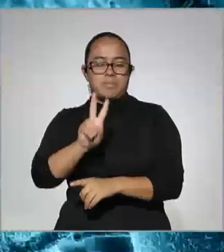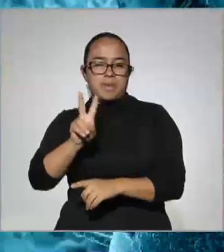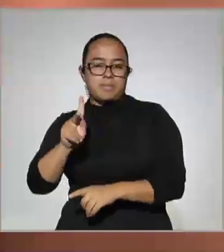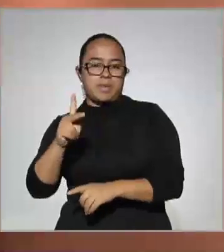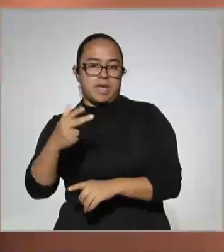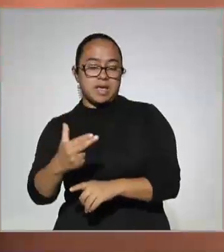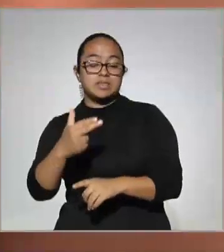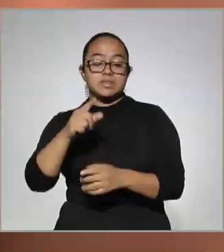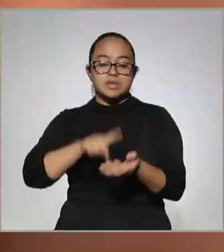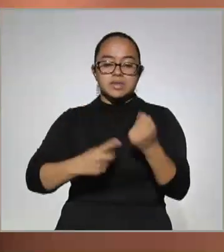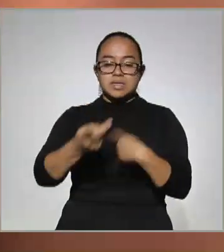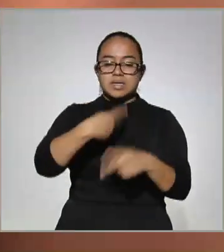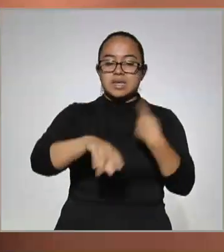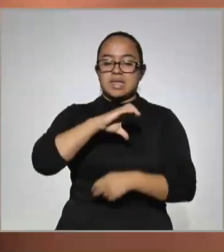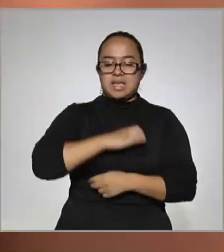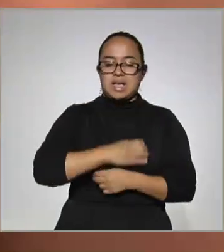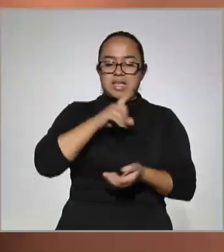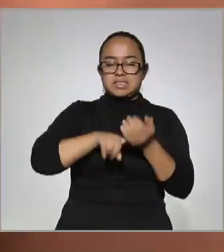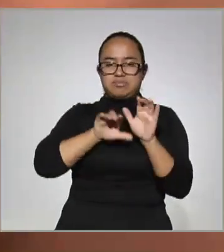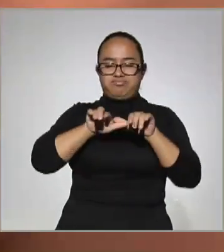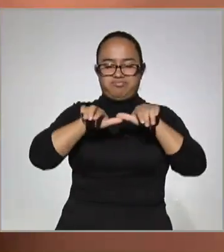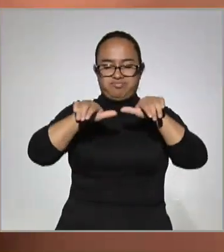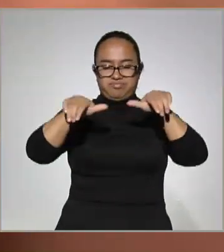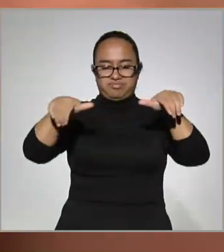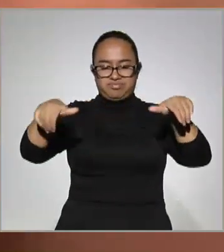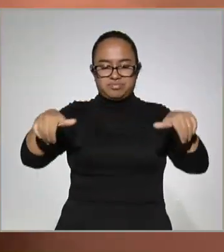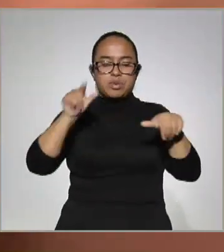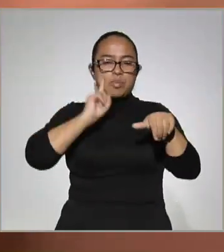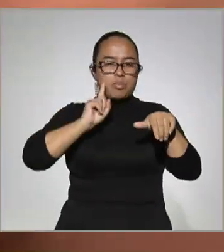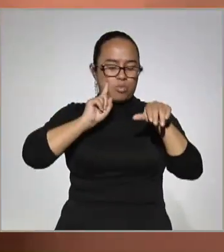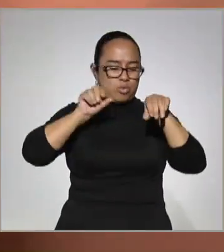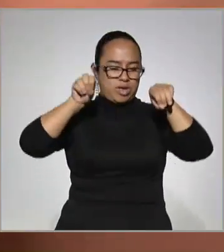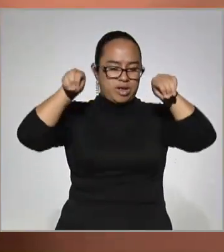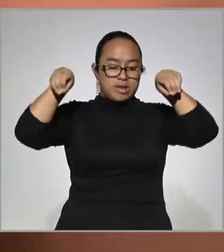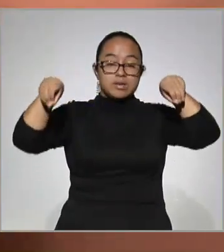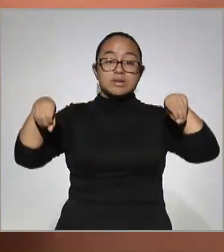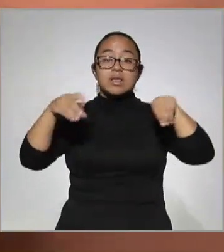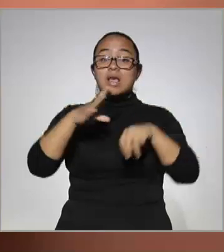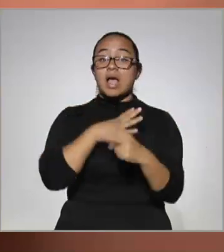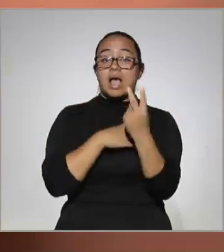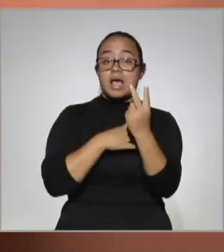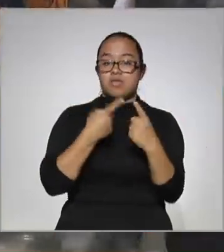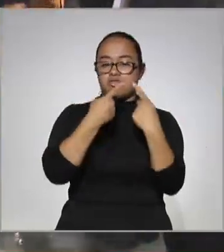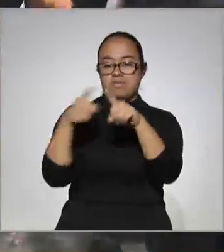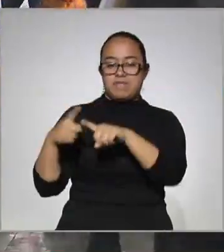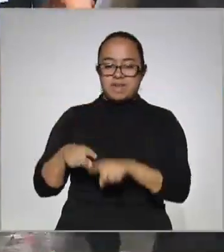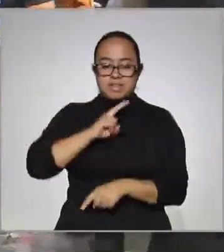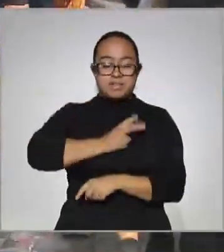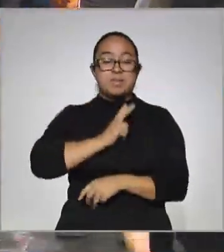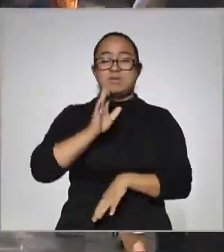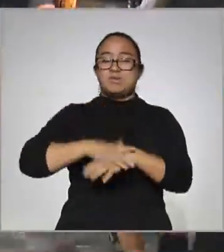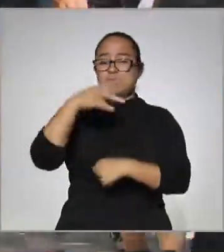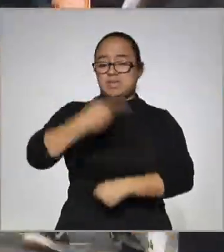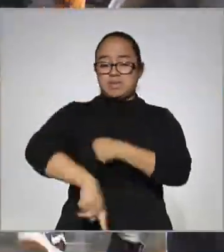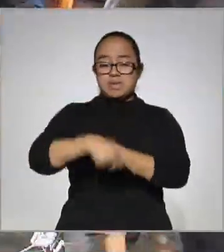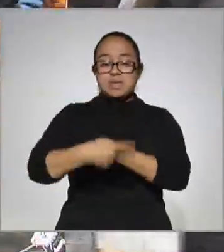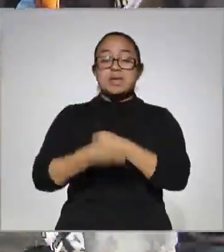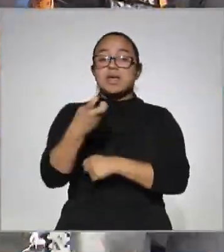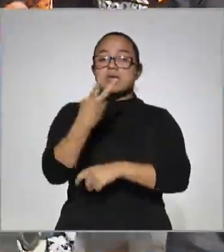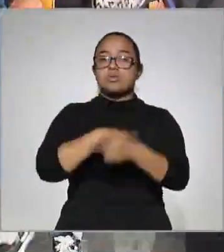los cánceres de cuello uterino en el mundo. De ellos, hay dos tipos de virus de alto riesgo que provocan